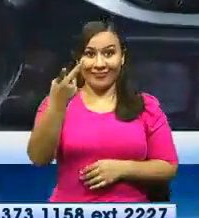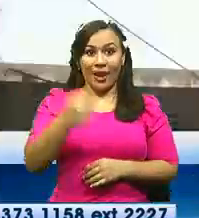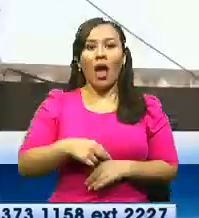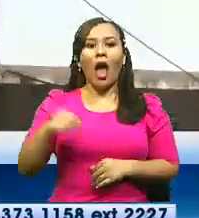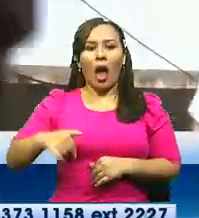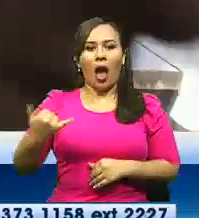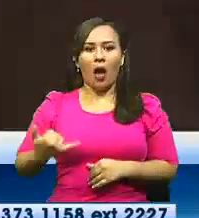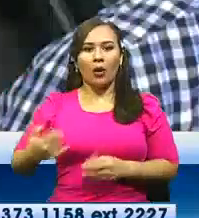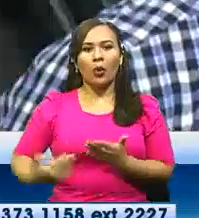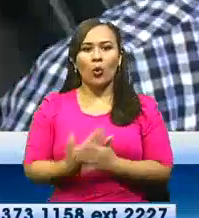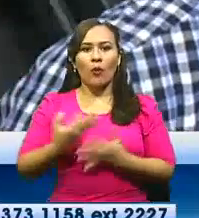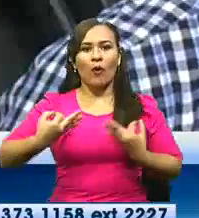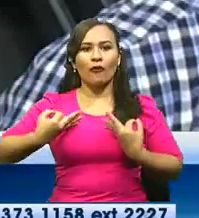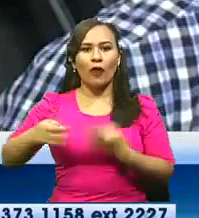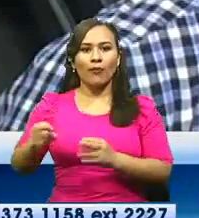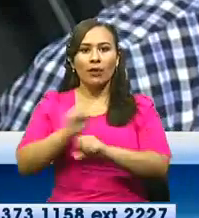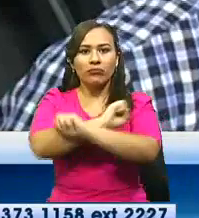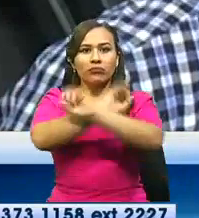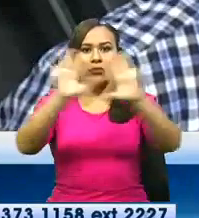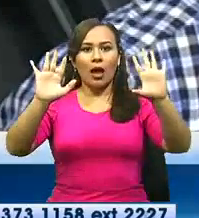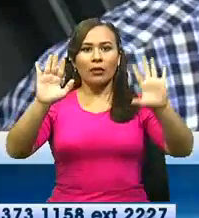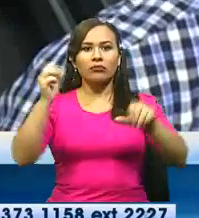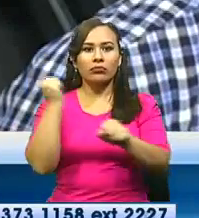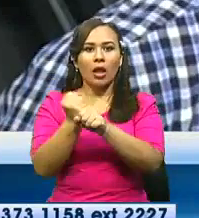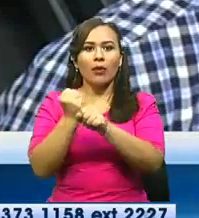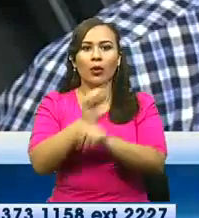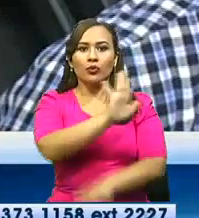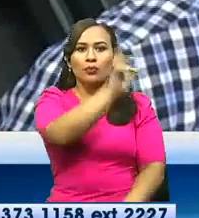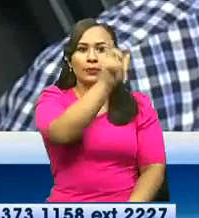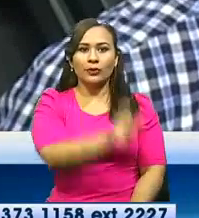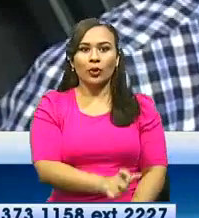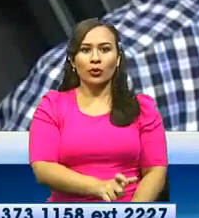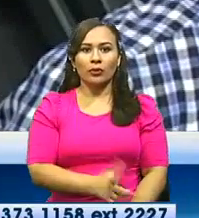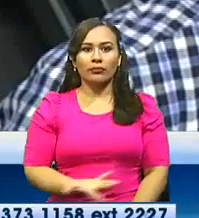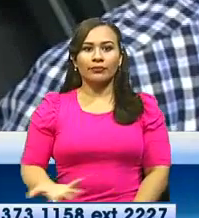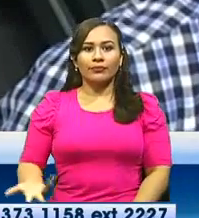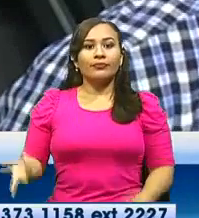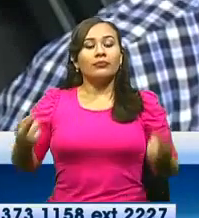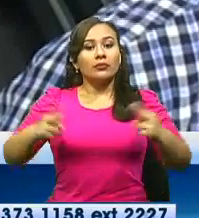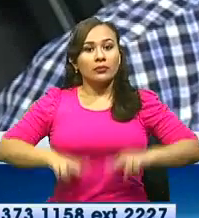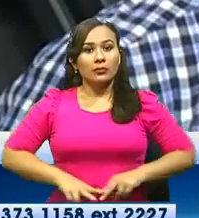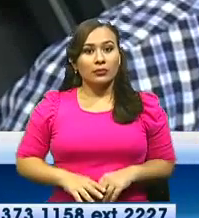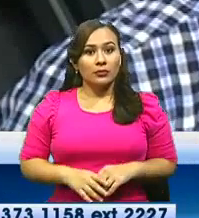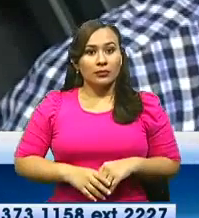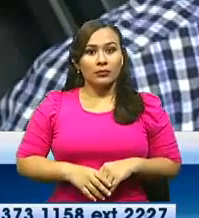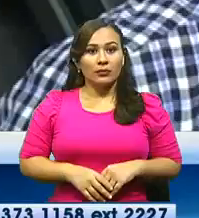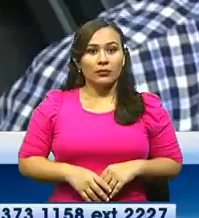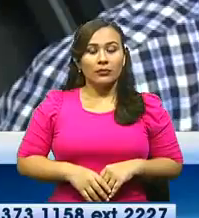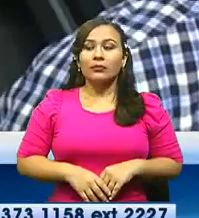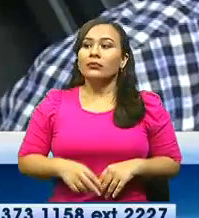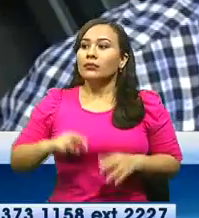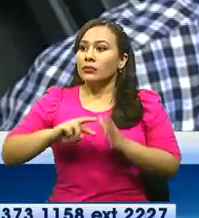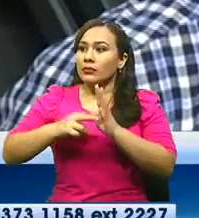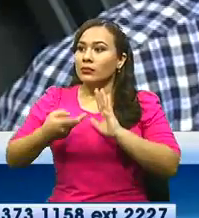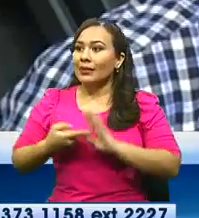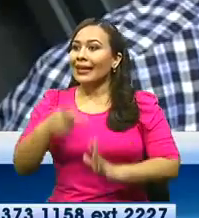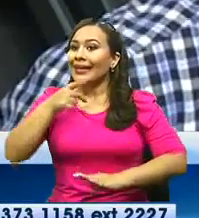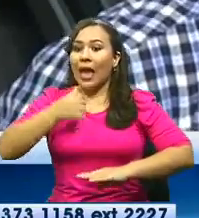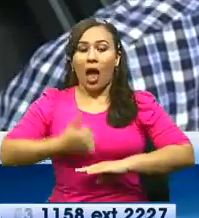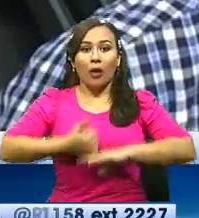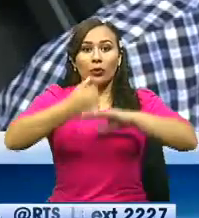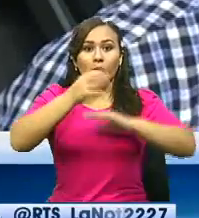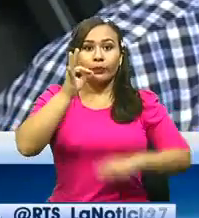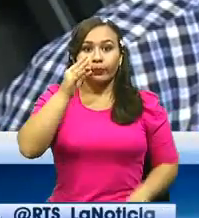que garantizará la transparencia de su trabajo, pero asimismo le servirá a la autoridad, a la